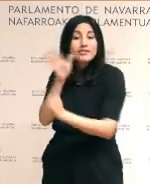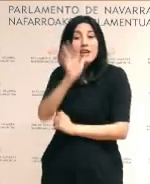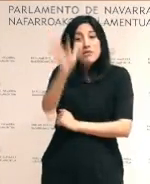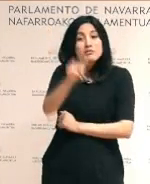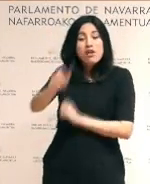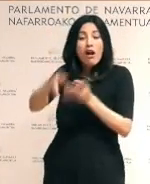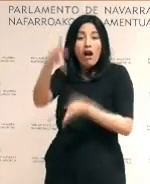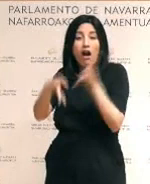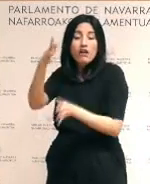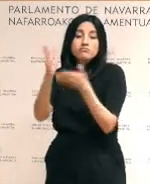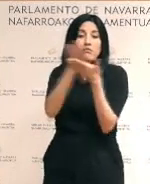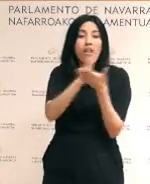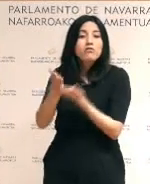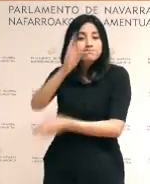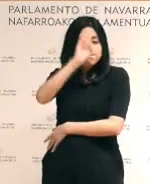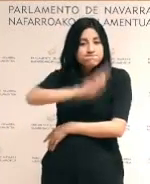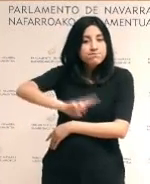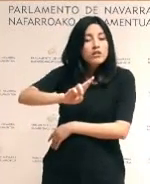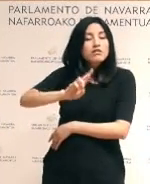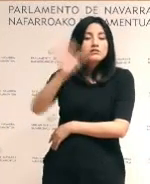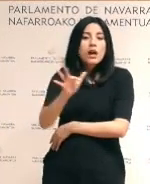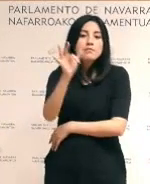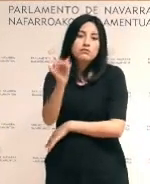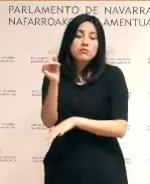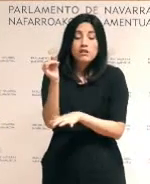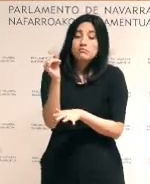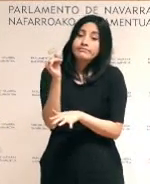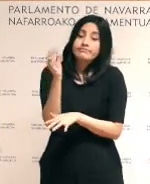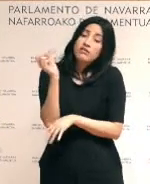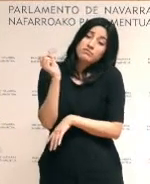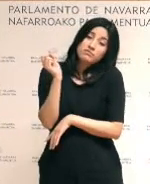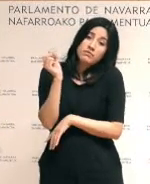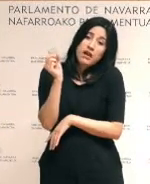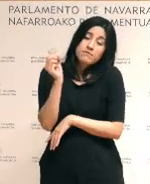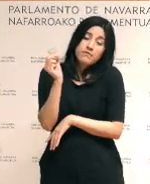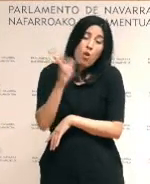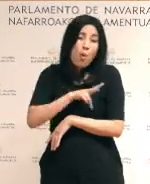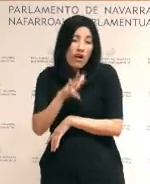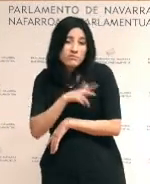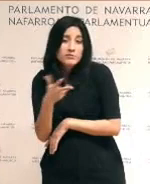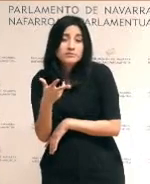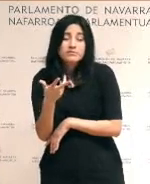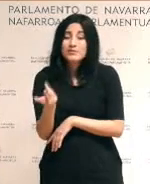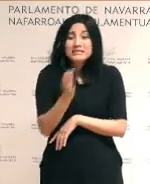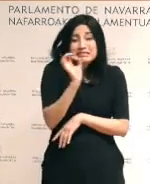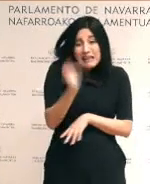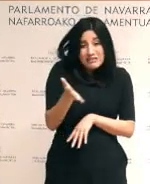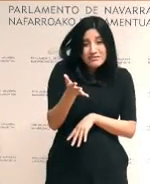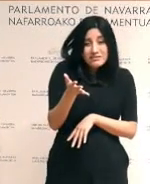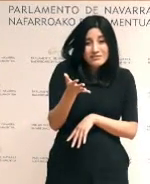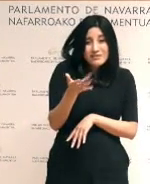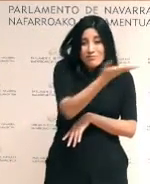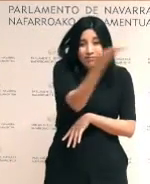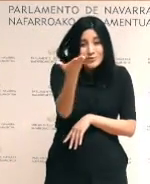adalides de la moderación, el respeto y las buenas formas. No cuela, señora Chivite, no cuela, señora Alzorriz, no tienen